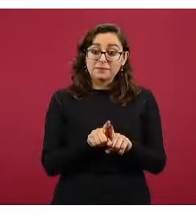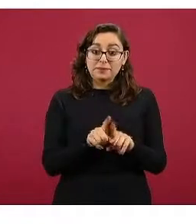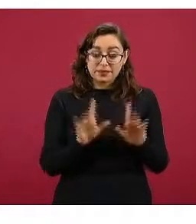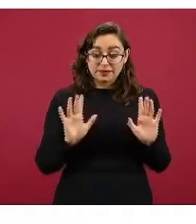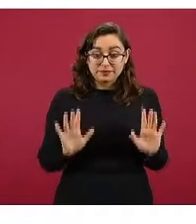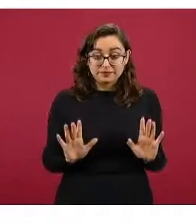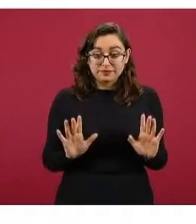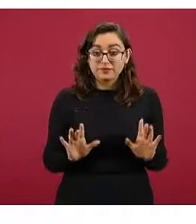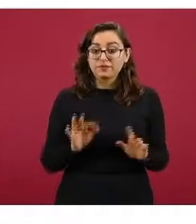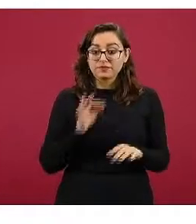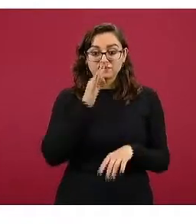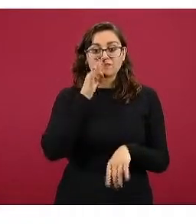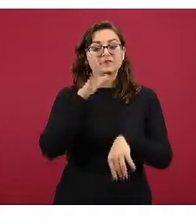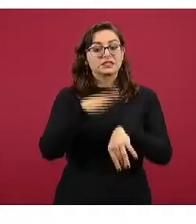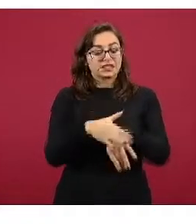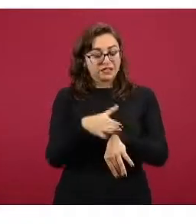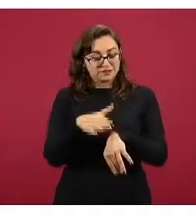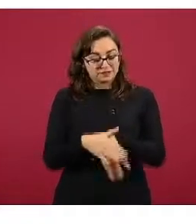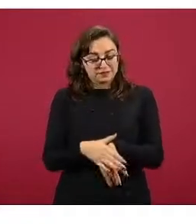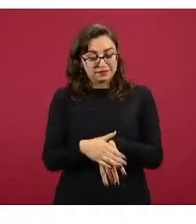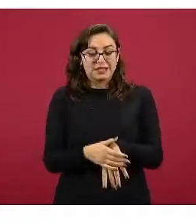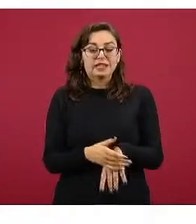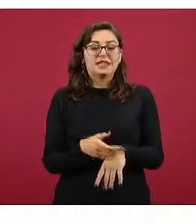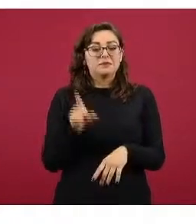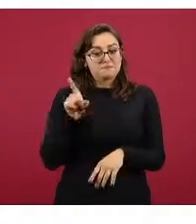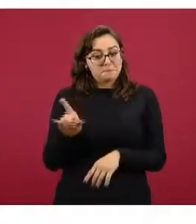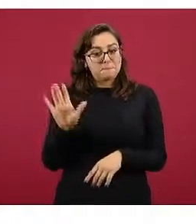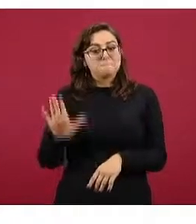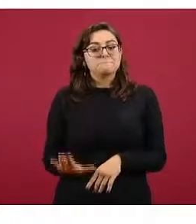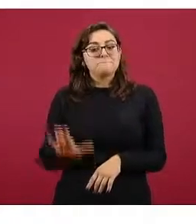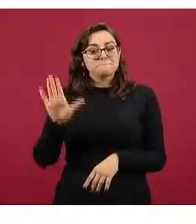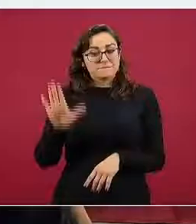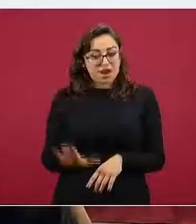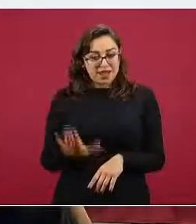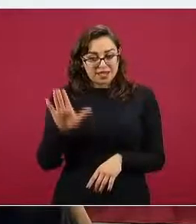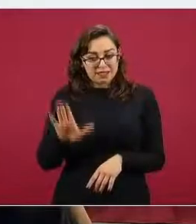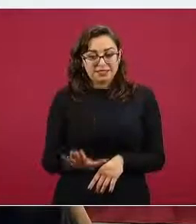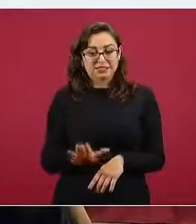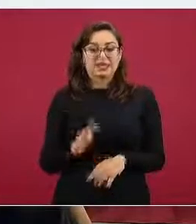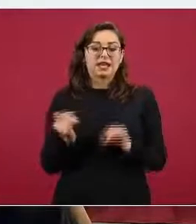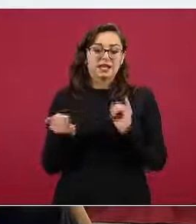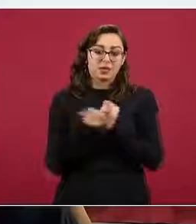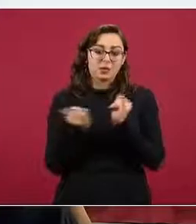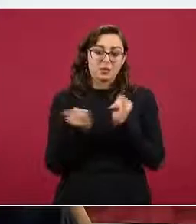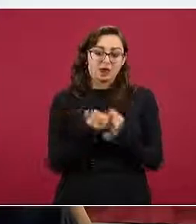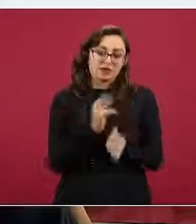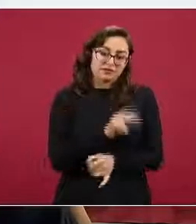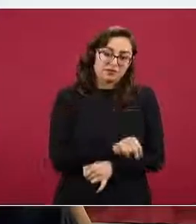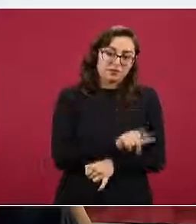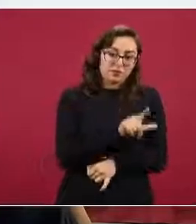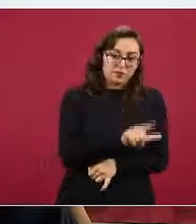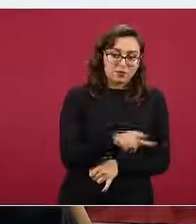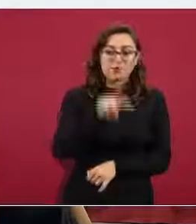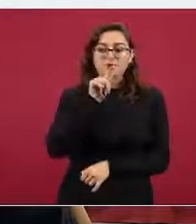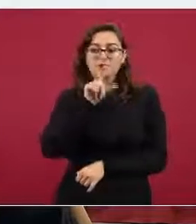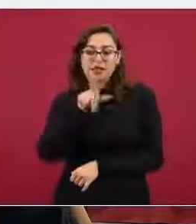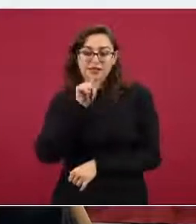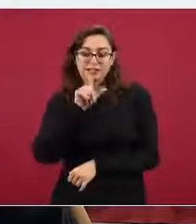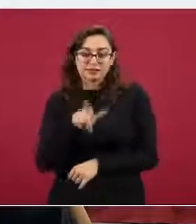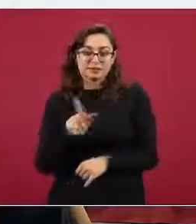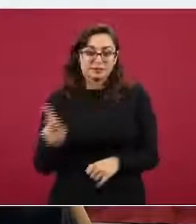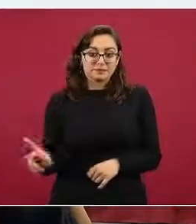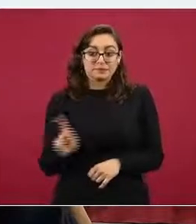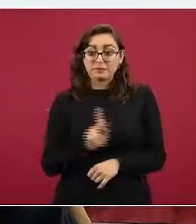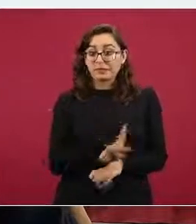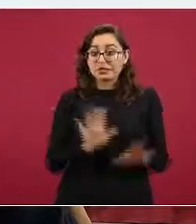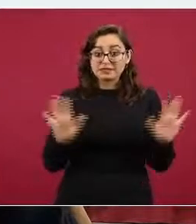otro sentido que el que estoy diciendo. Irak tiene una curva epidémica semejante a la de Nuevo León y a la de Jalisco. No se